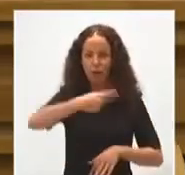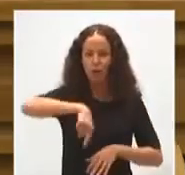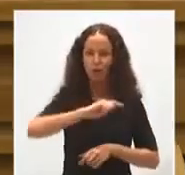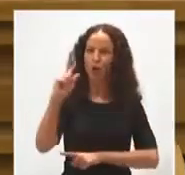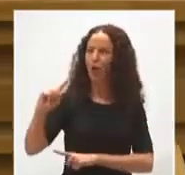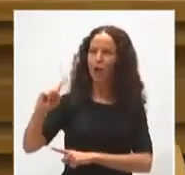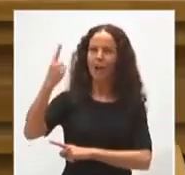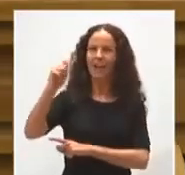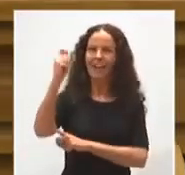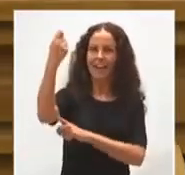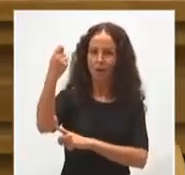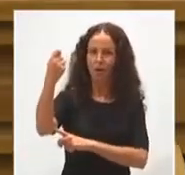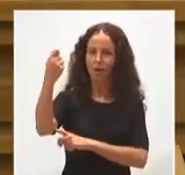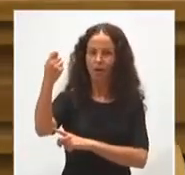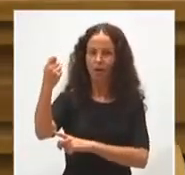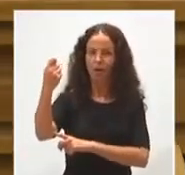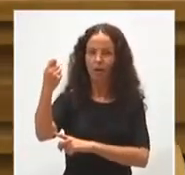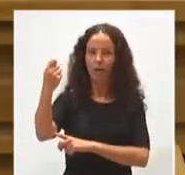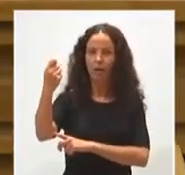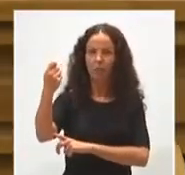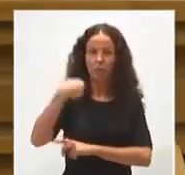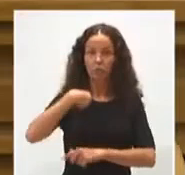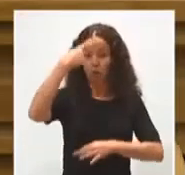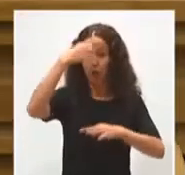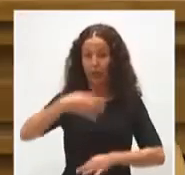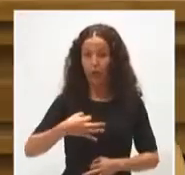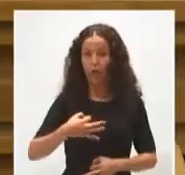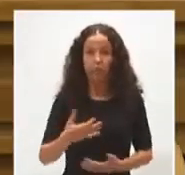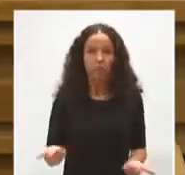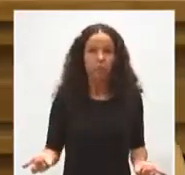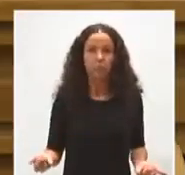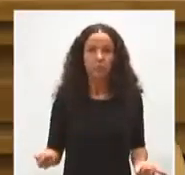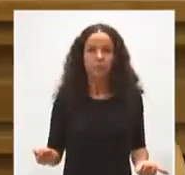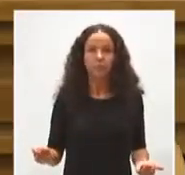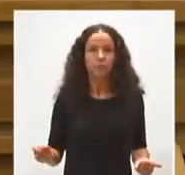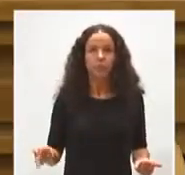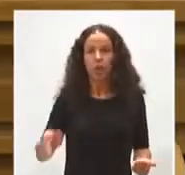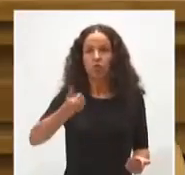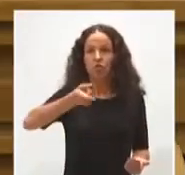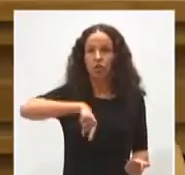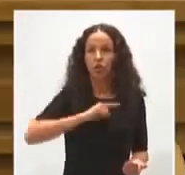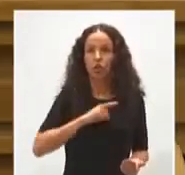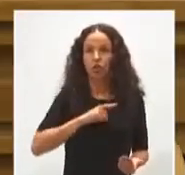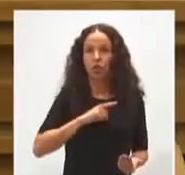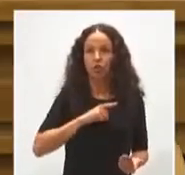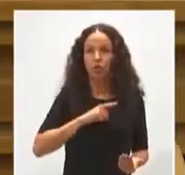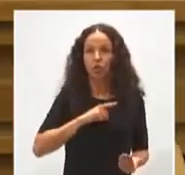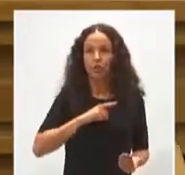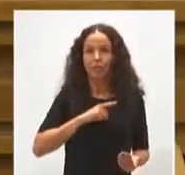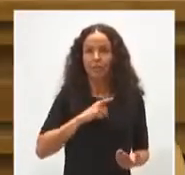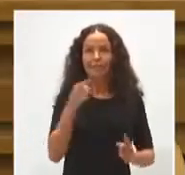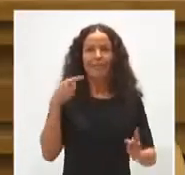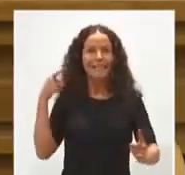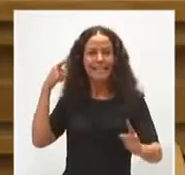lógicamente con la situación que teníamos y creo que nos podemos plantear estar en la cabeza de los destinos de interior de todo el país